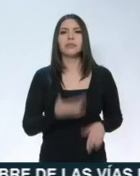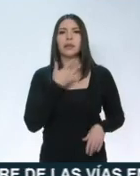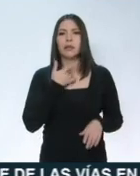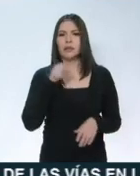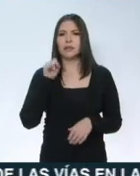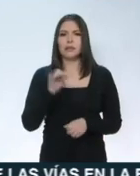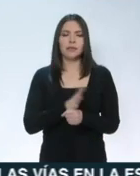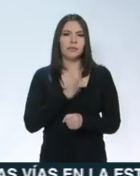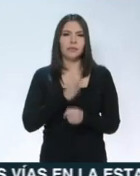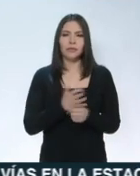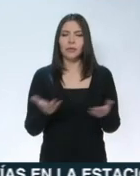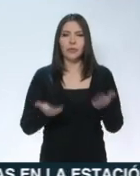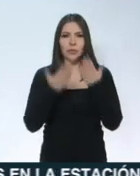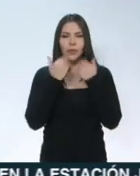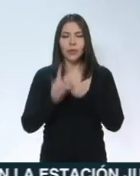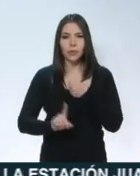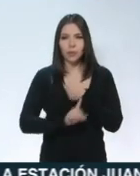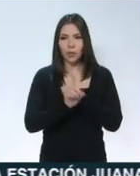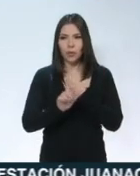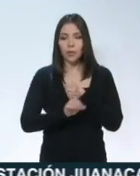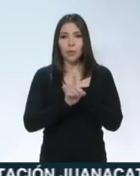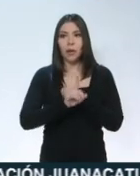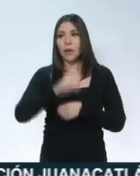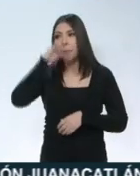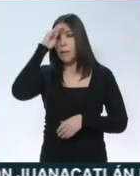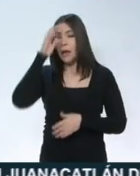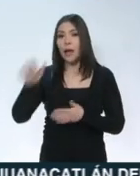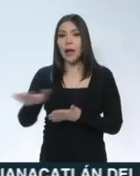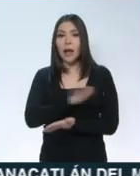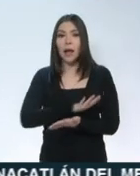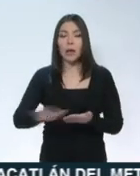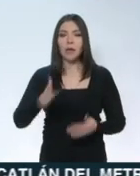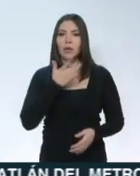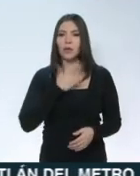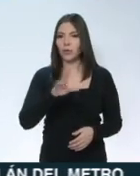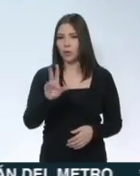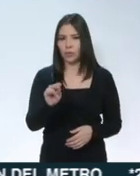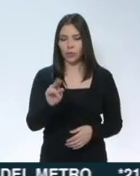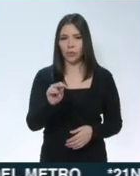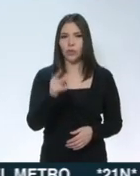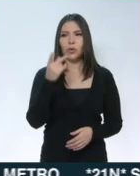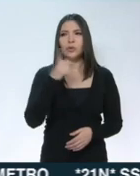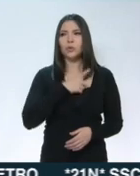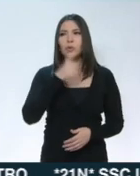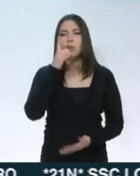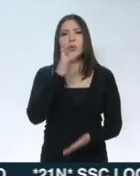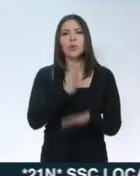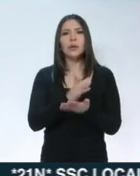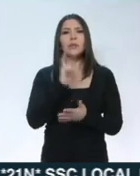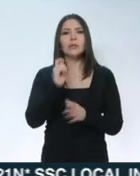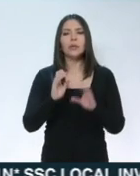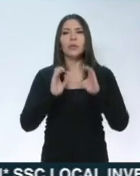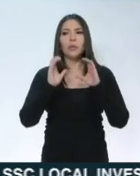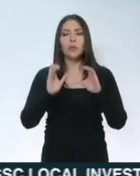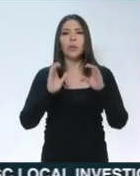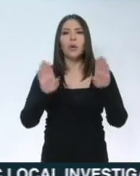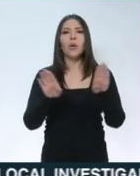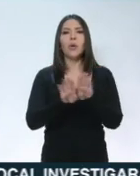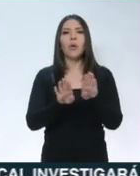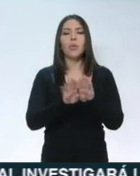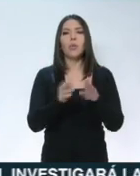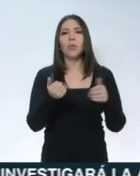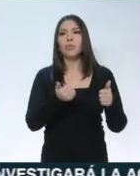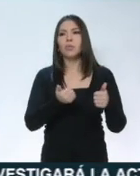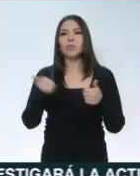No hay problema de desabasto. Lo que estamos cuidando es la distribución.